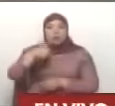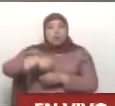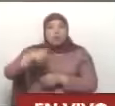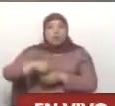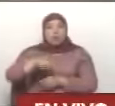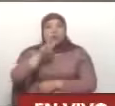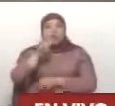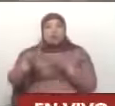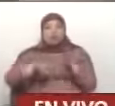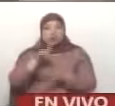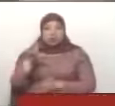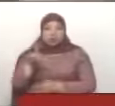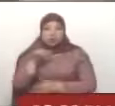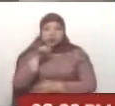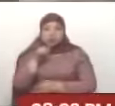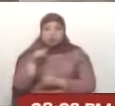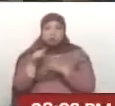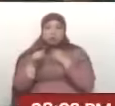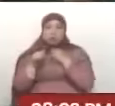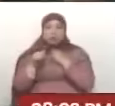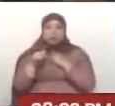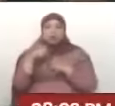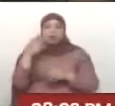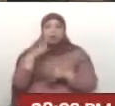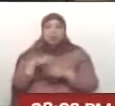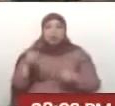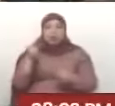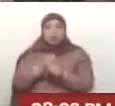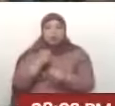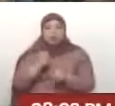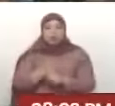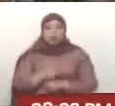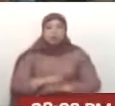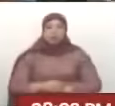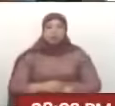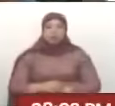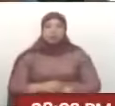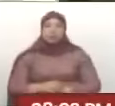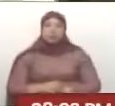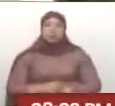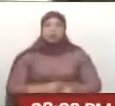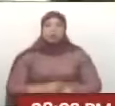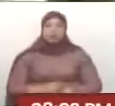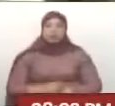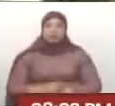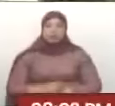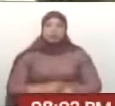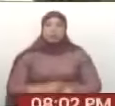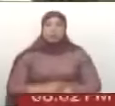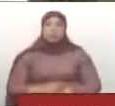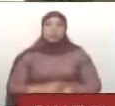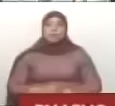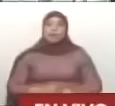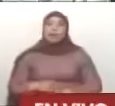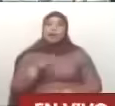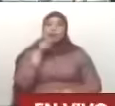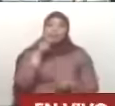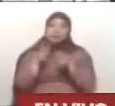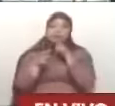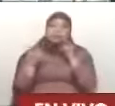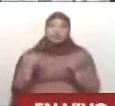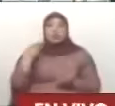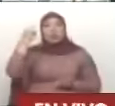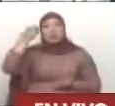del 28 de julio. Esperemos a ver, pues. Por algo será, aunque me dijeron por allí que como se les pregunta, ¿qué